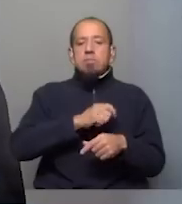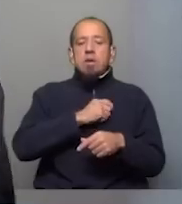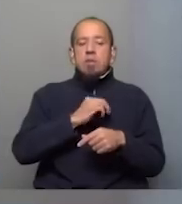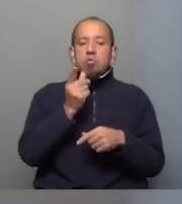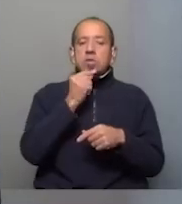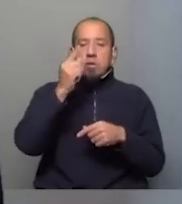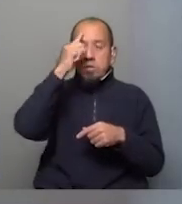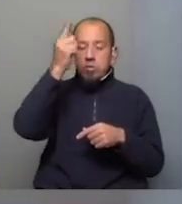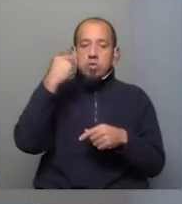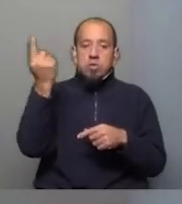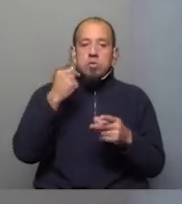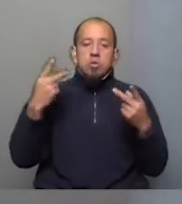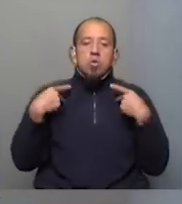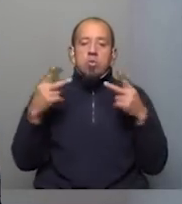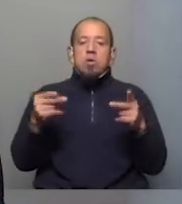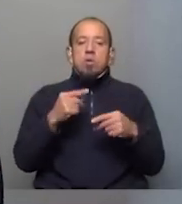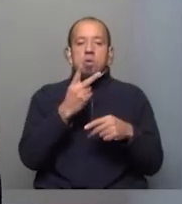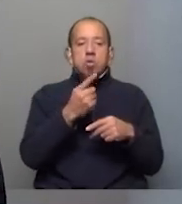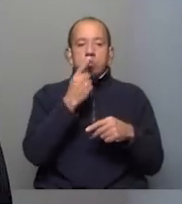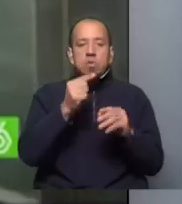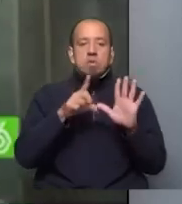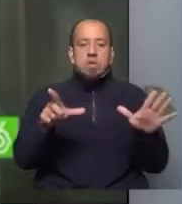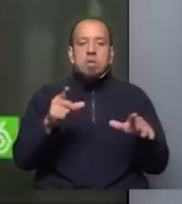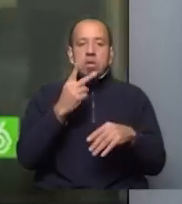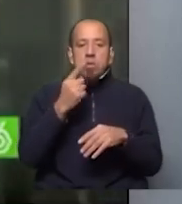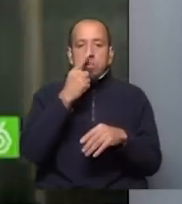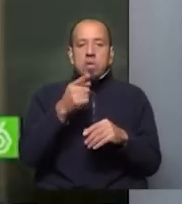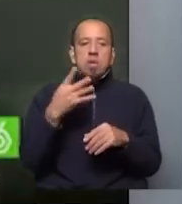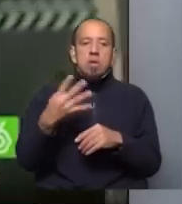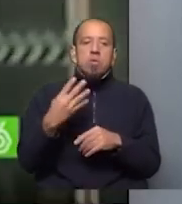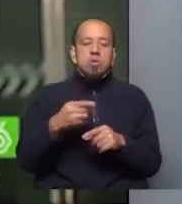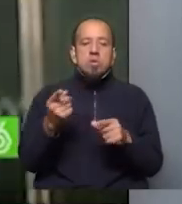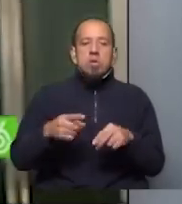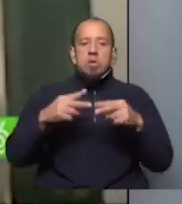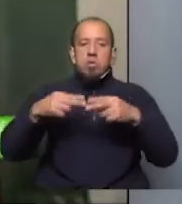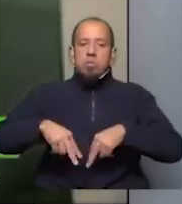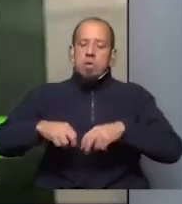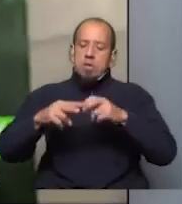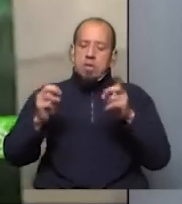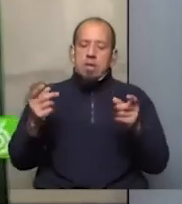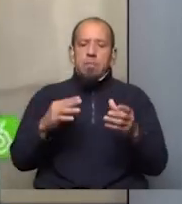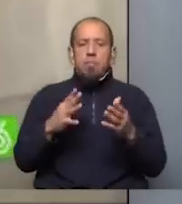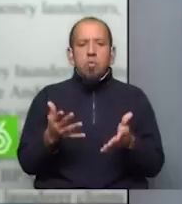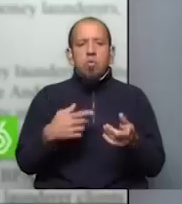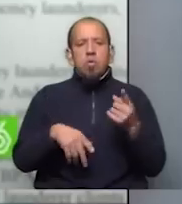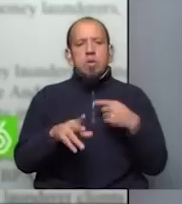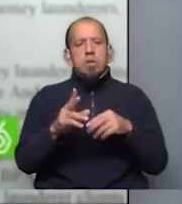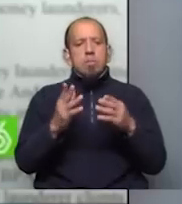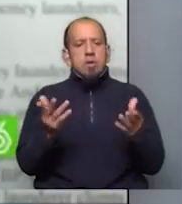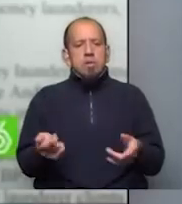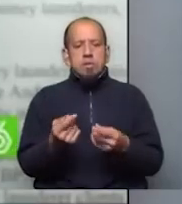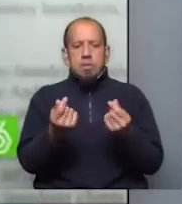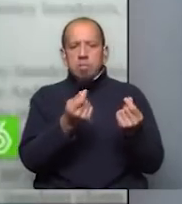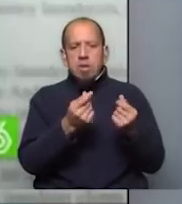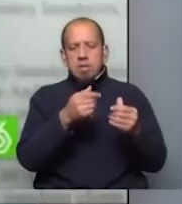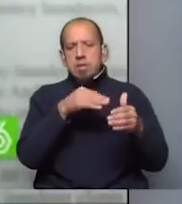conocer los viajes realizados por h entre el 2007 y 2014 la fiscalía lo investiga por modificar las condiciones para la apertura de cuentas